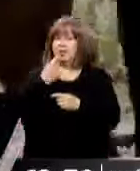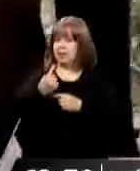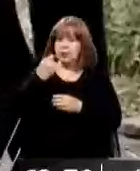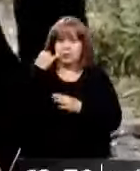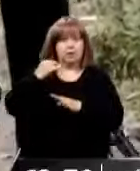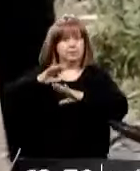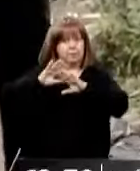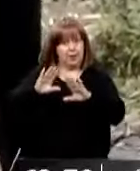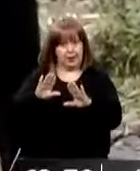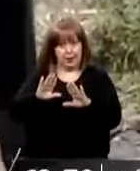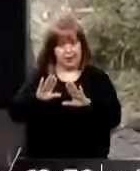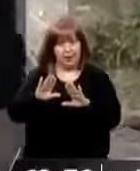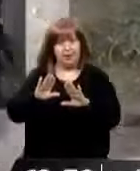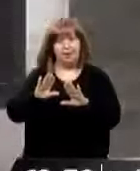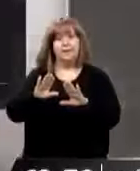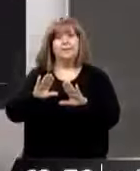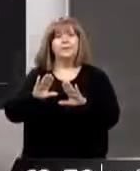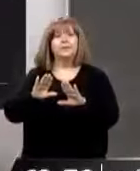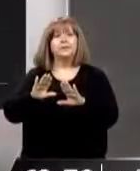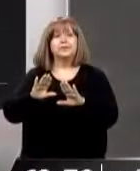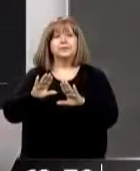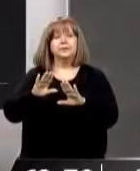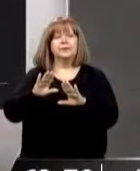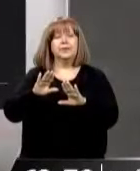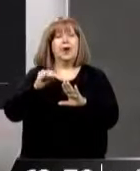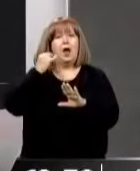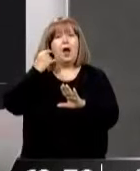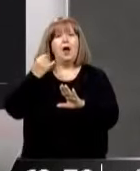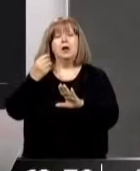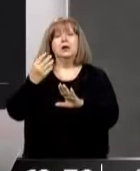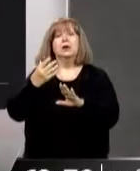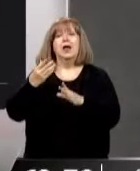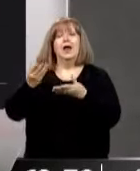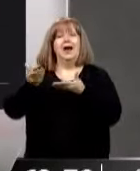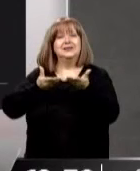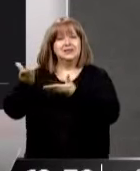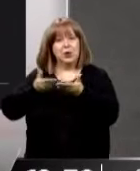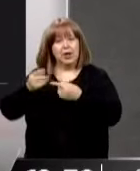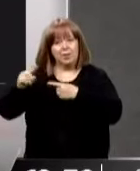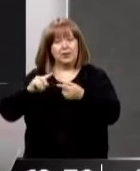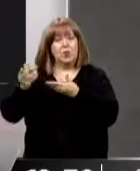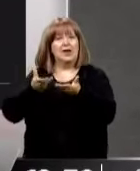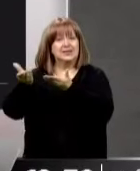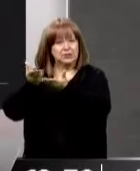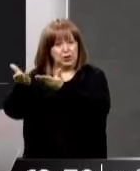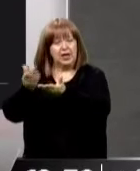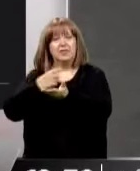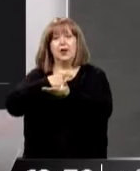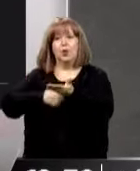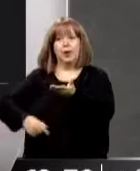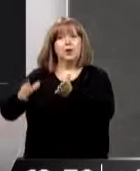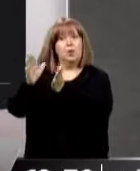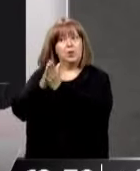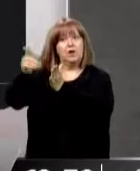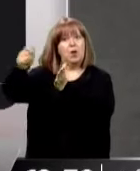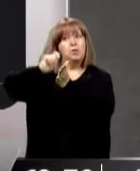las autoridades de control, como la Asesoría de Gobierno, la Fiscalía de Estado, para que avancen en